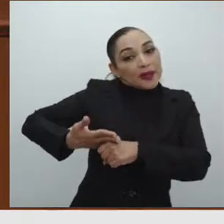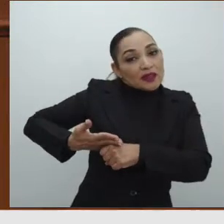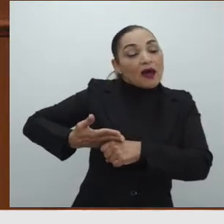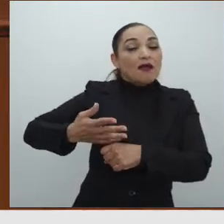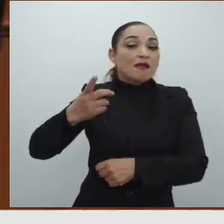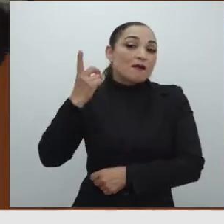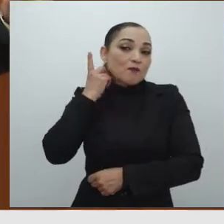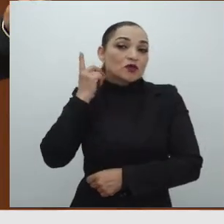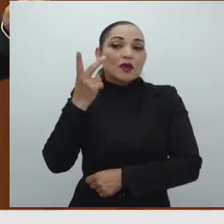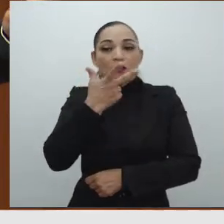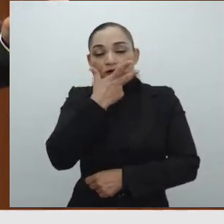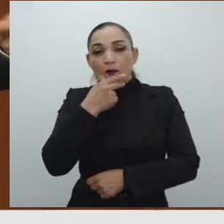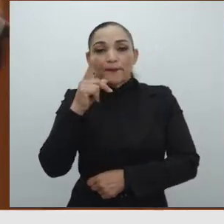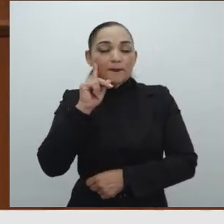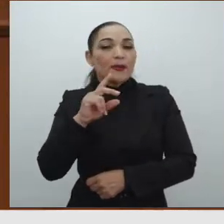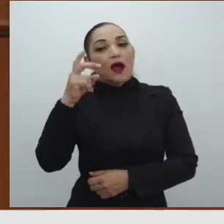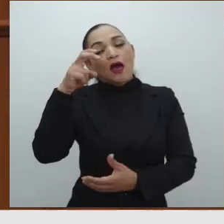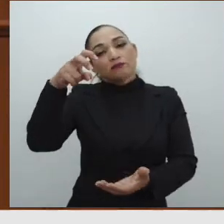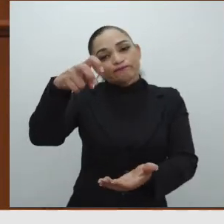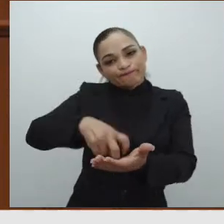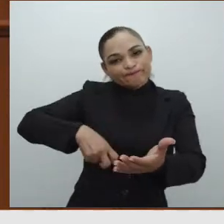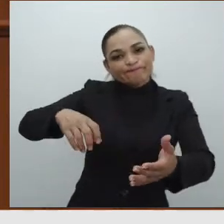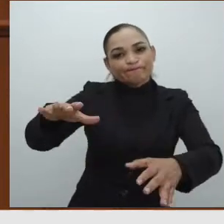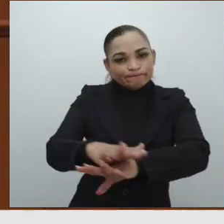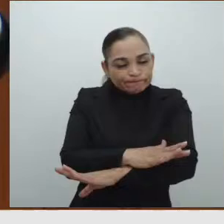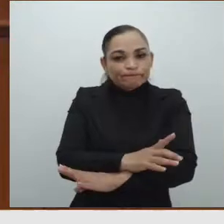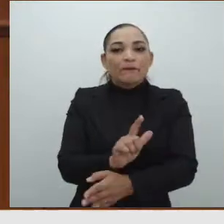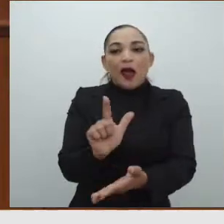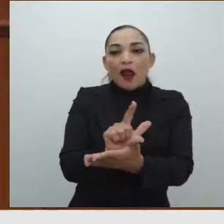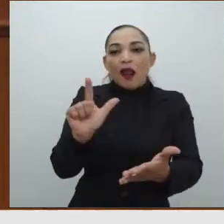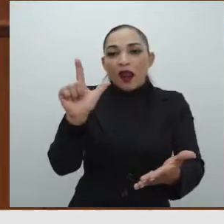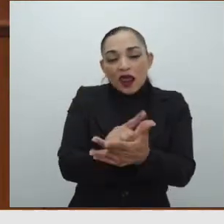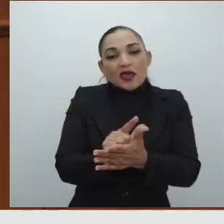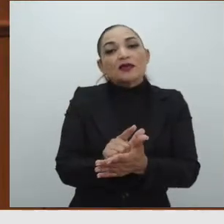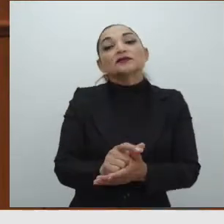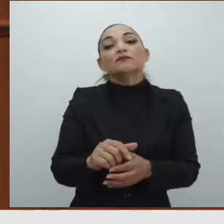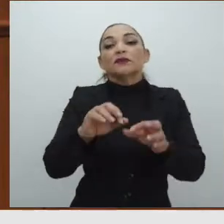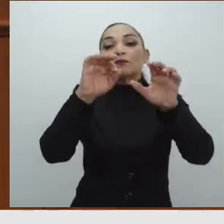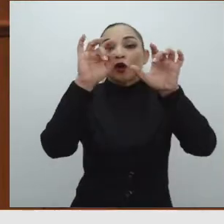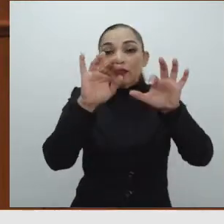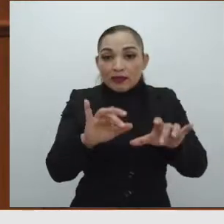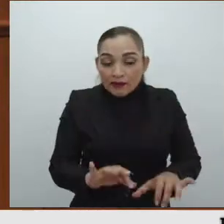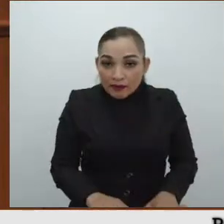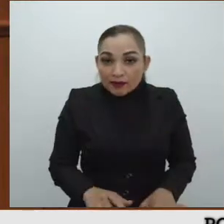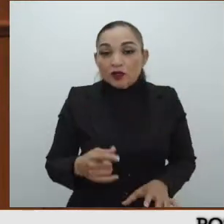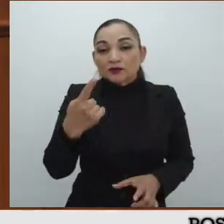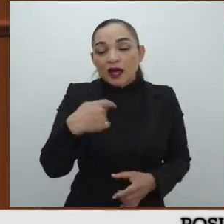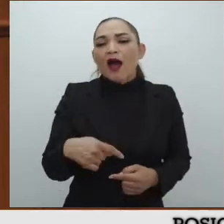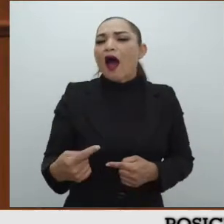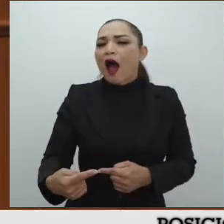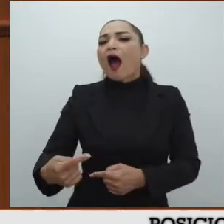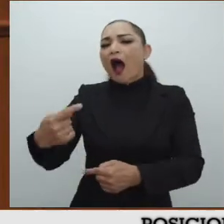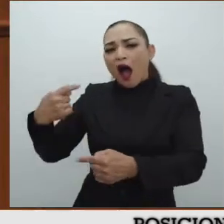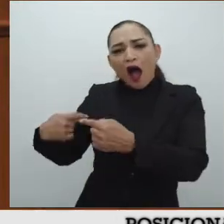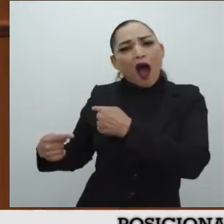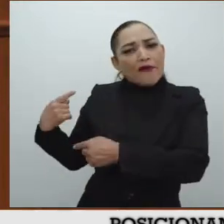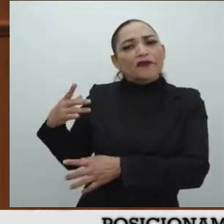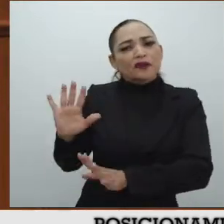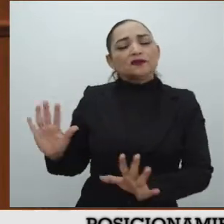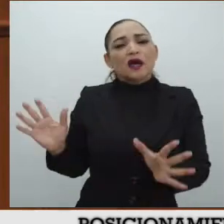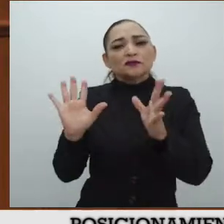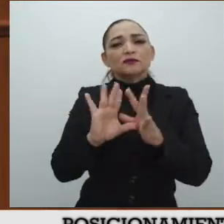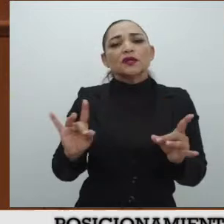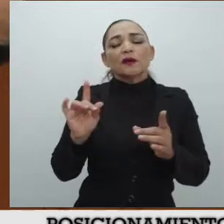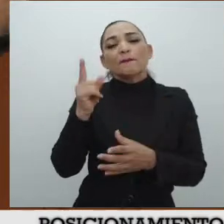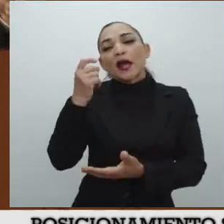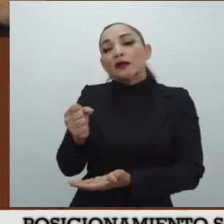corresponde, que es reformar las leyes y los decretos, como ya lo mencioné con anterioridad, y posteriormente asignar un